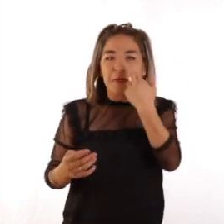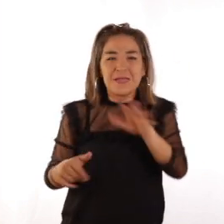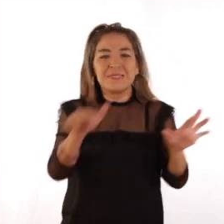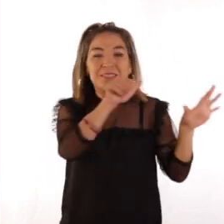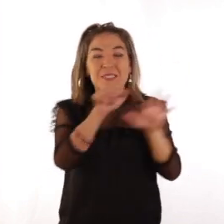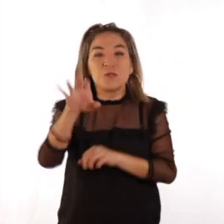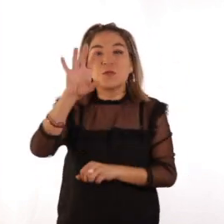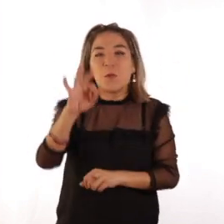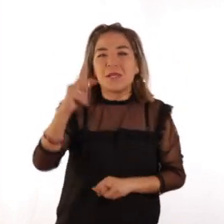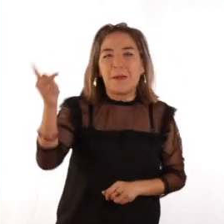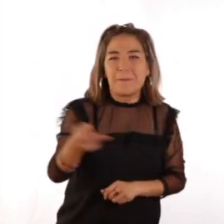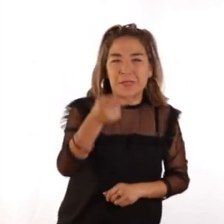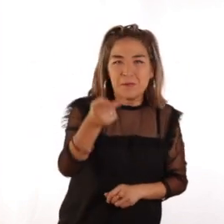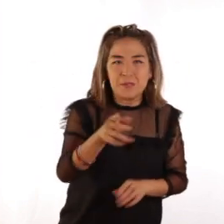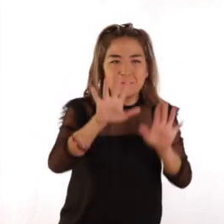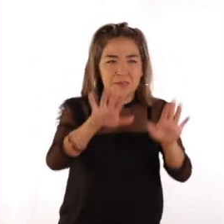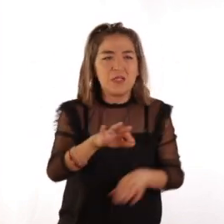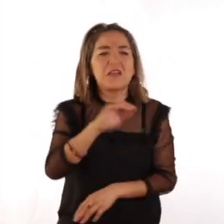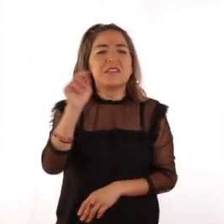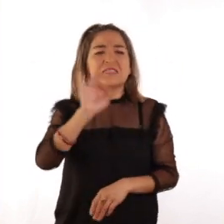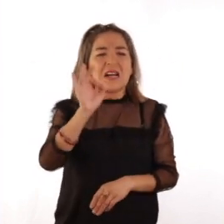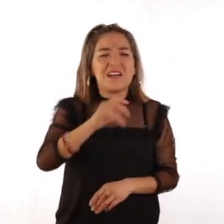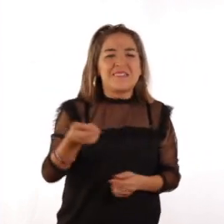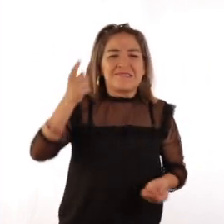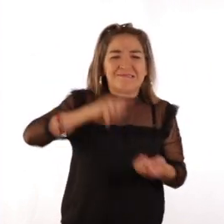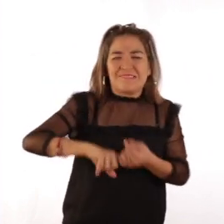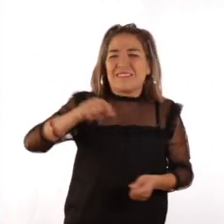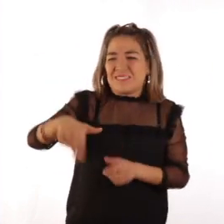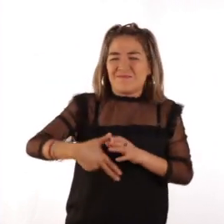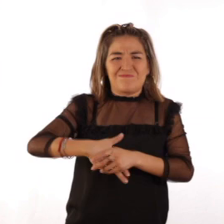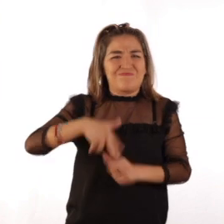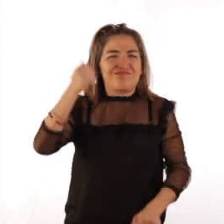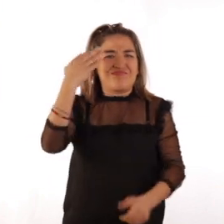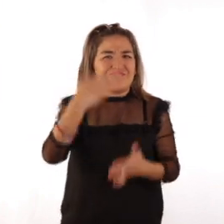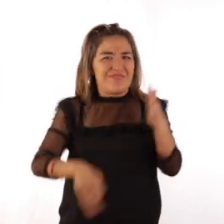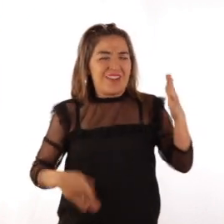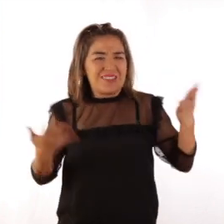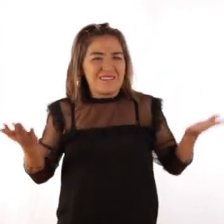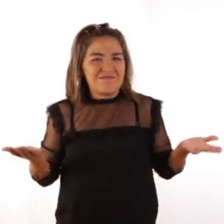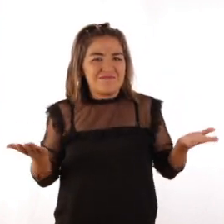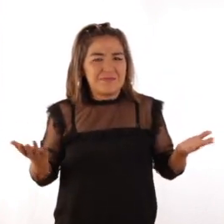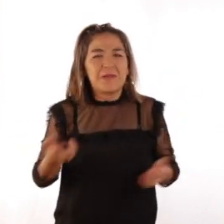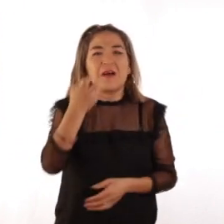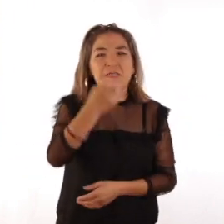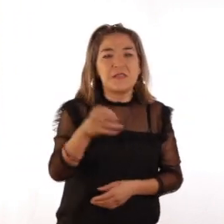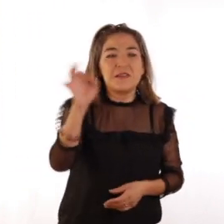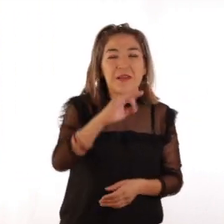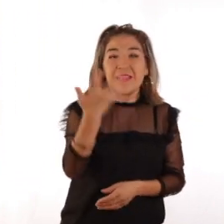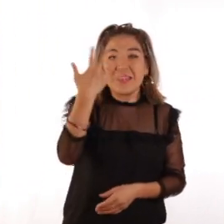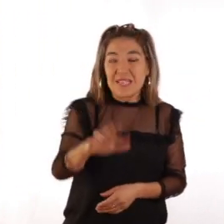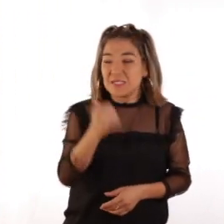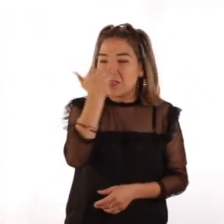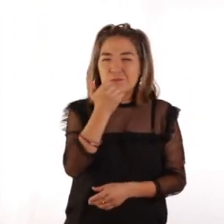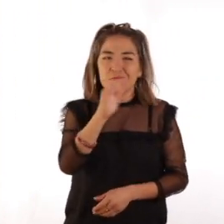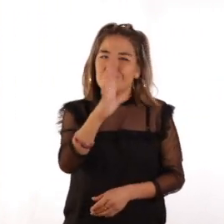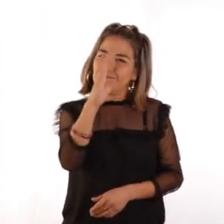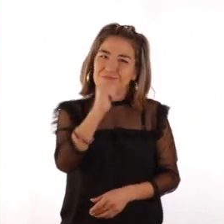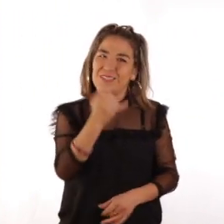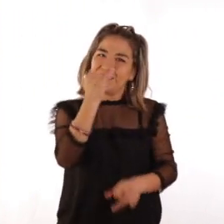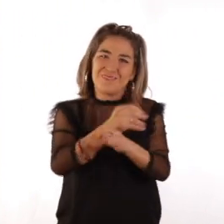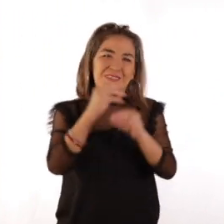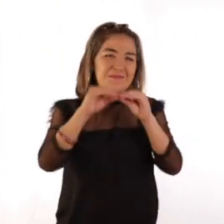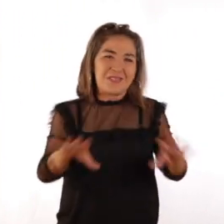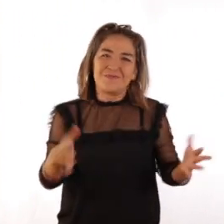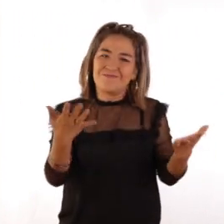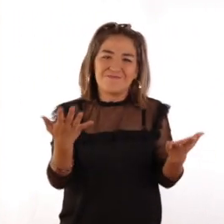revisar 640 preguntas. Podrá parecer que hay un vacío de información, pues es verdad que los 10 alumnos no podrán